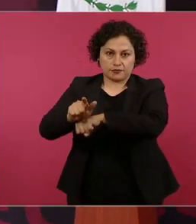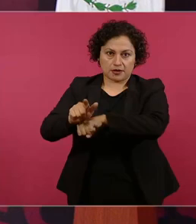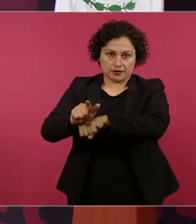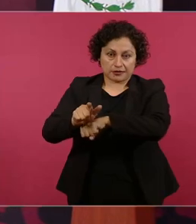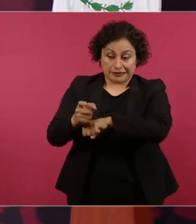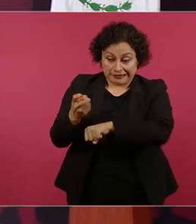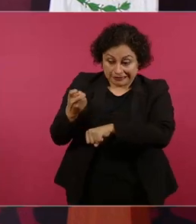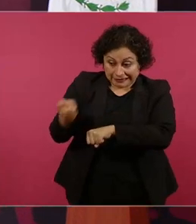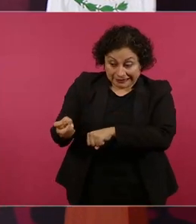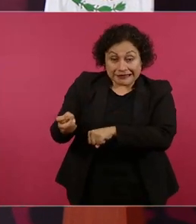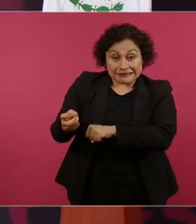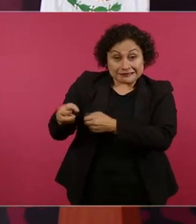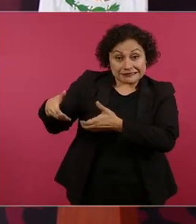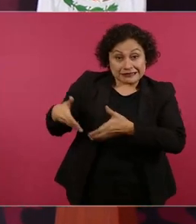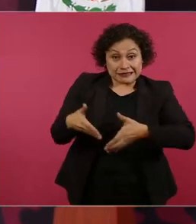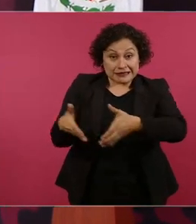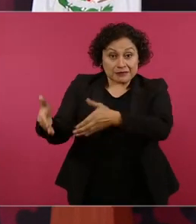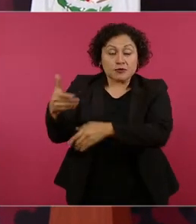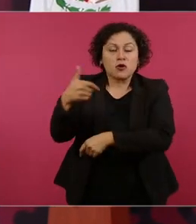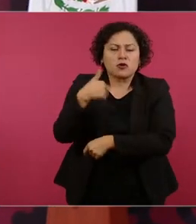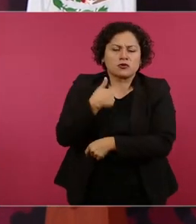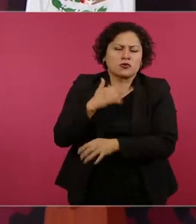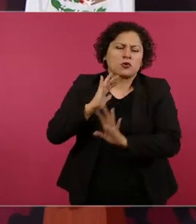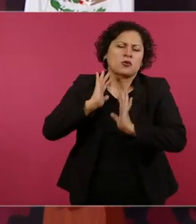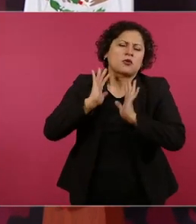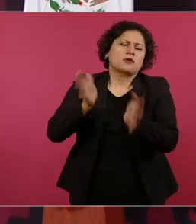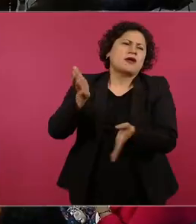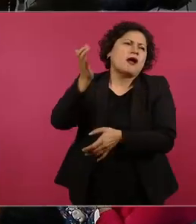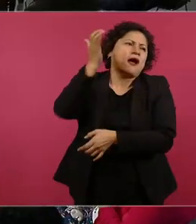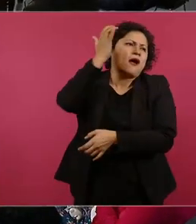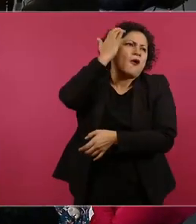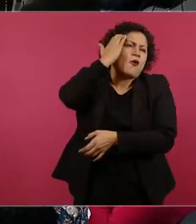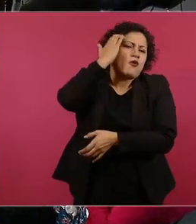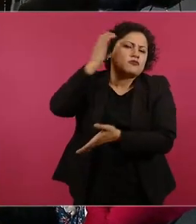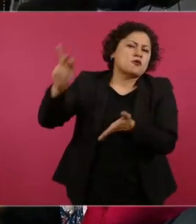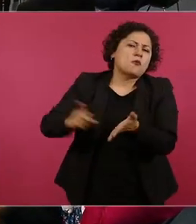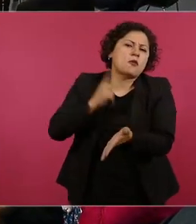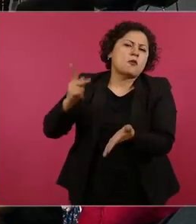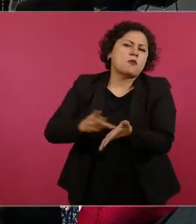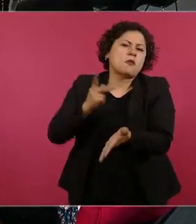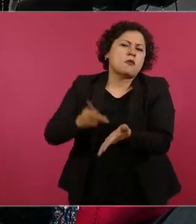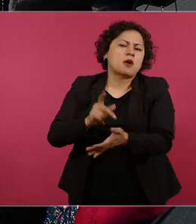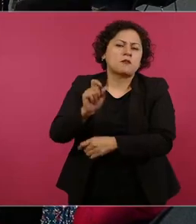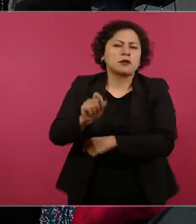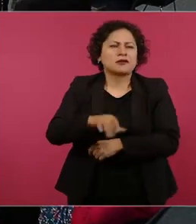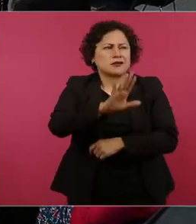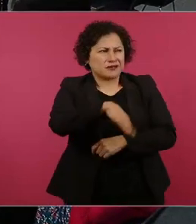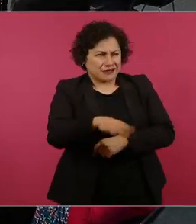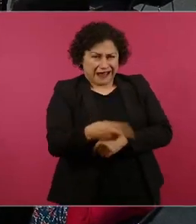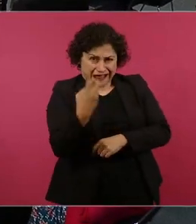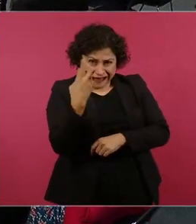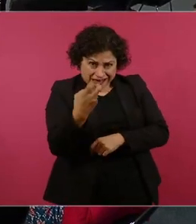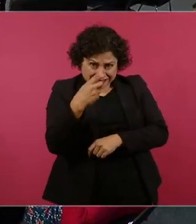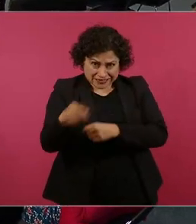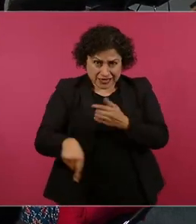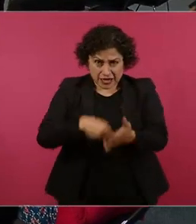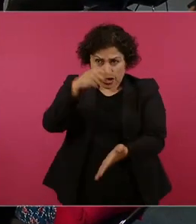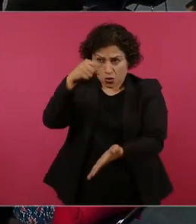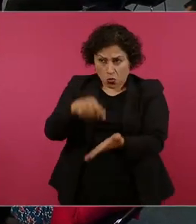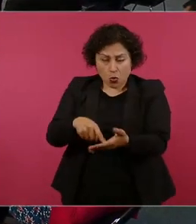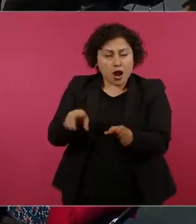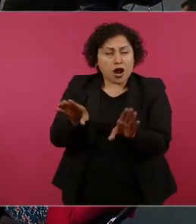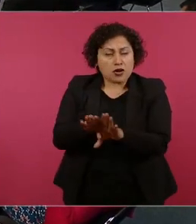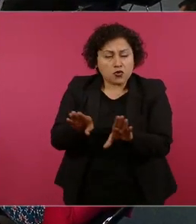camino 20 veces Esa es la zona que está en disputa por dos grupos pero ni